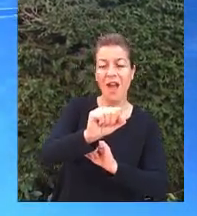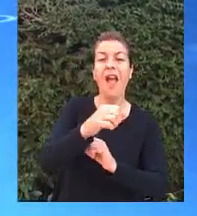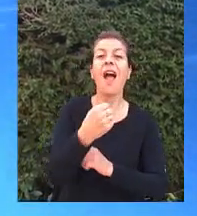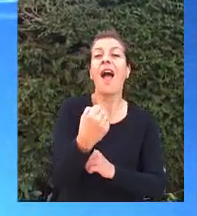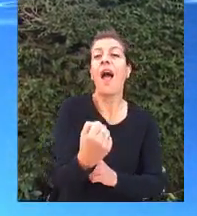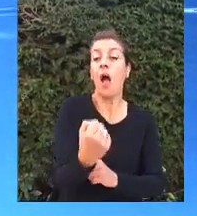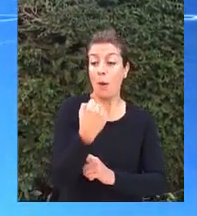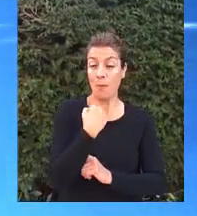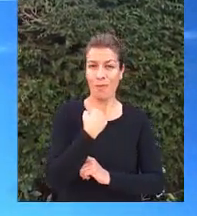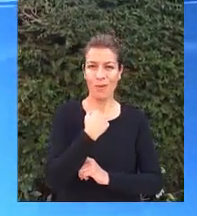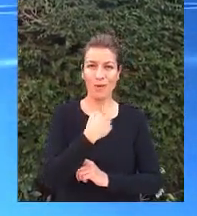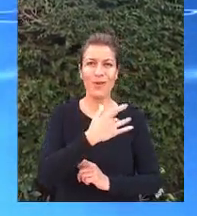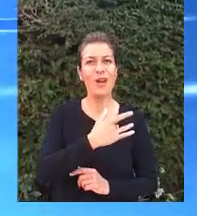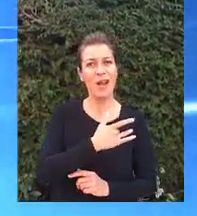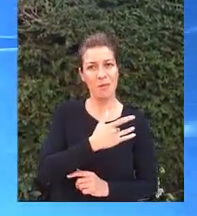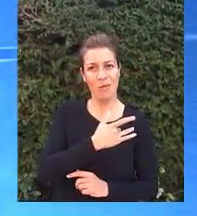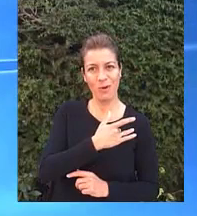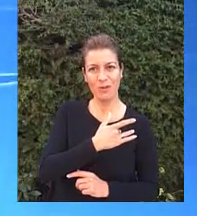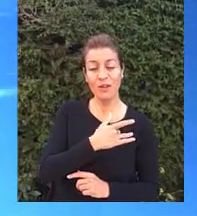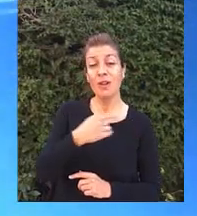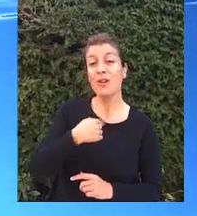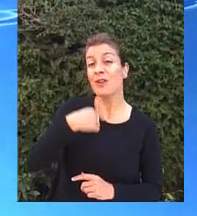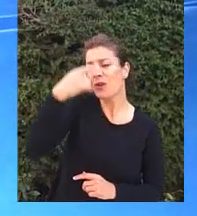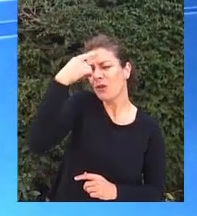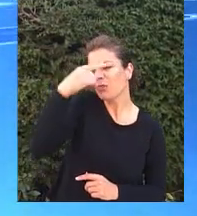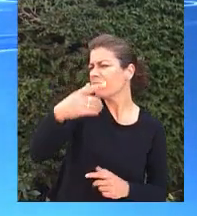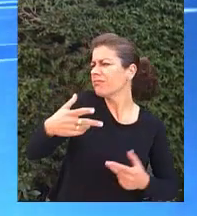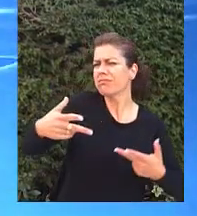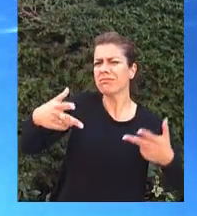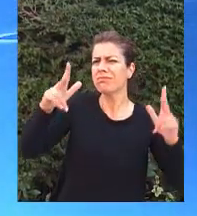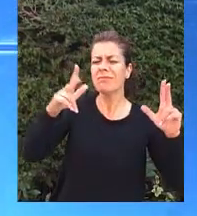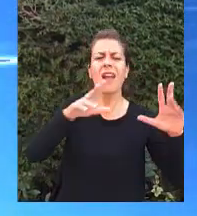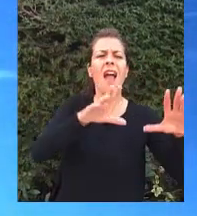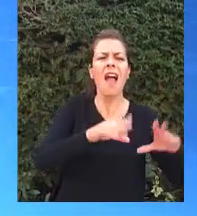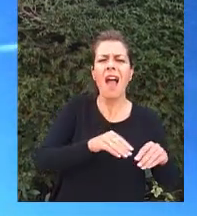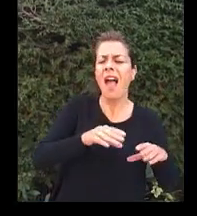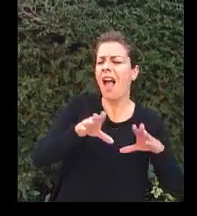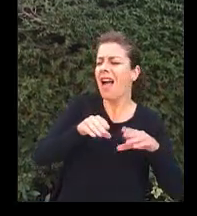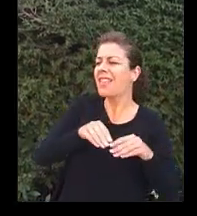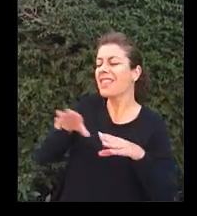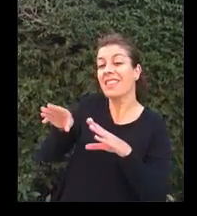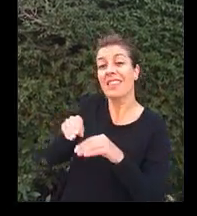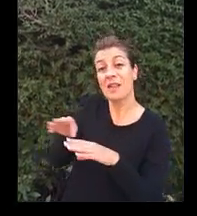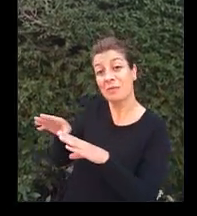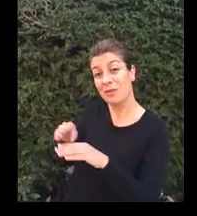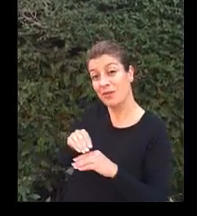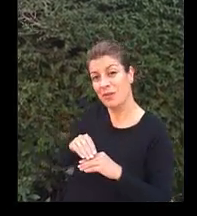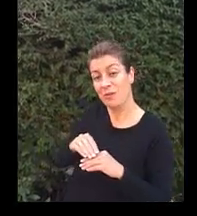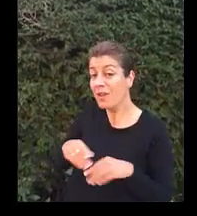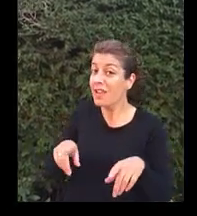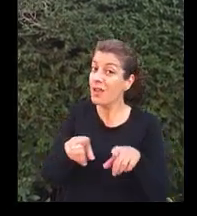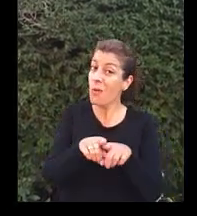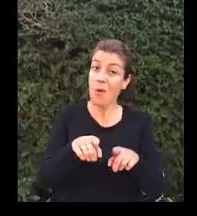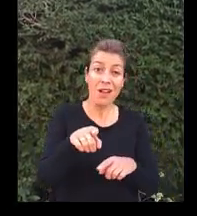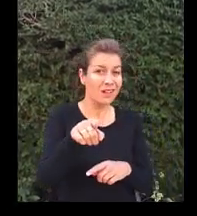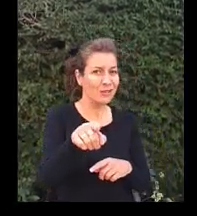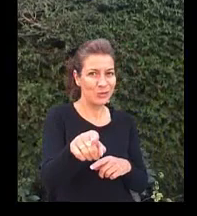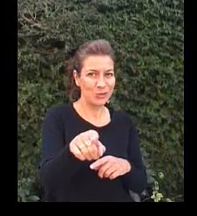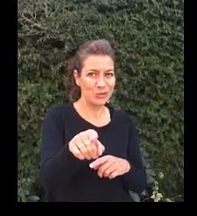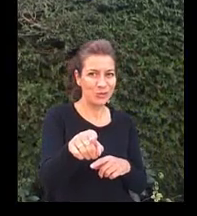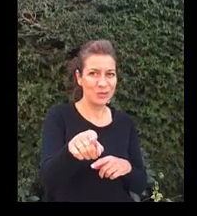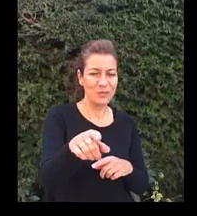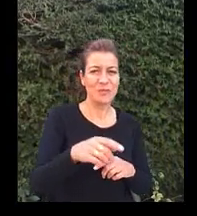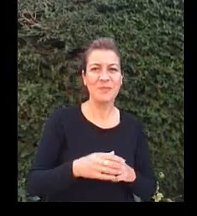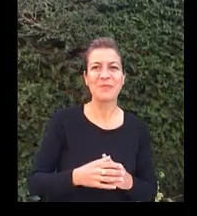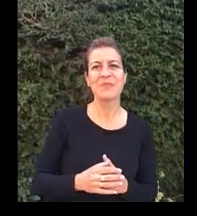protección, apoyo y amor. Y yo soy el que libremente aceptaré las cosas de mi corazón, igual